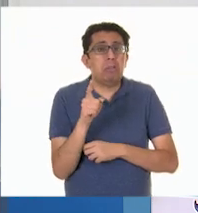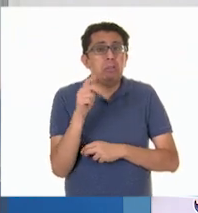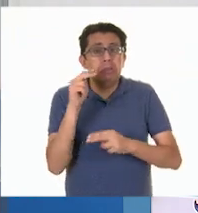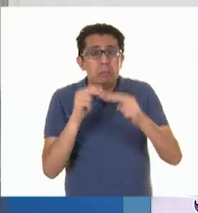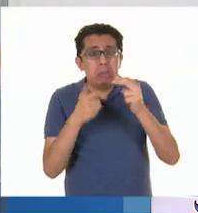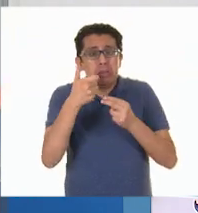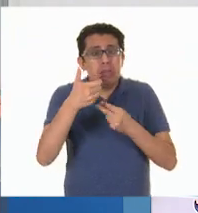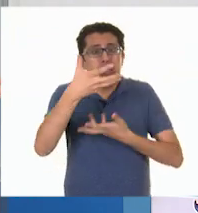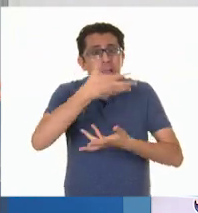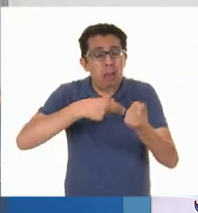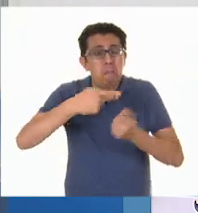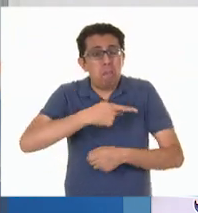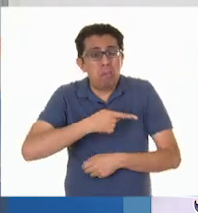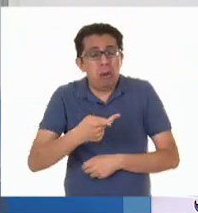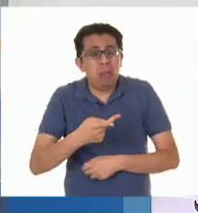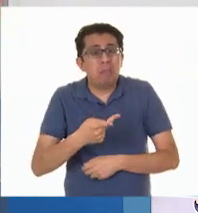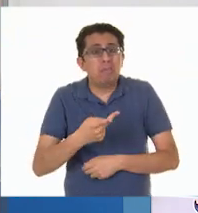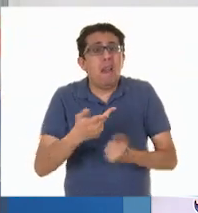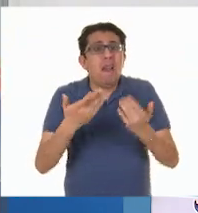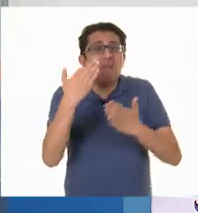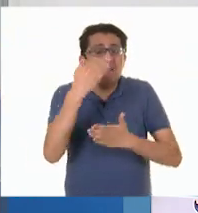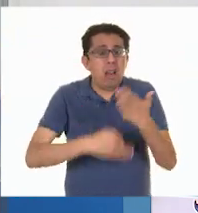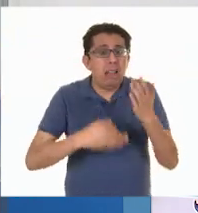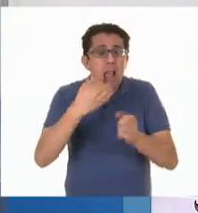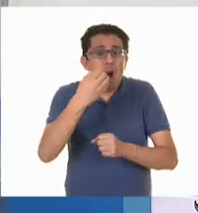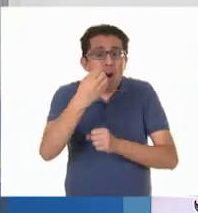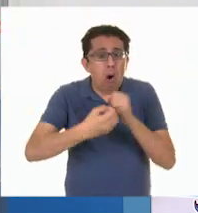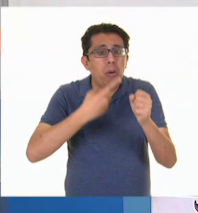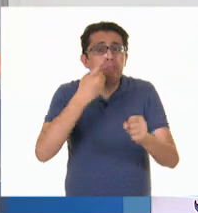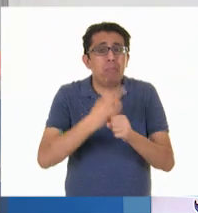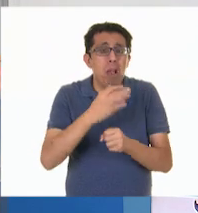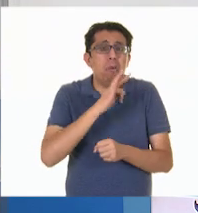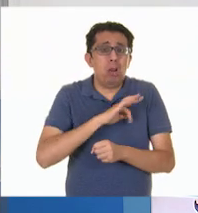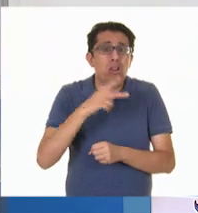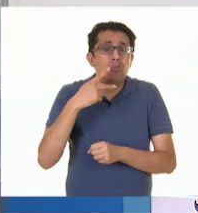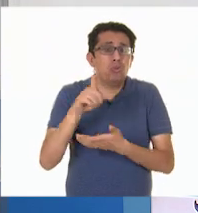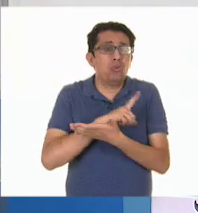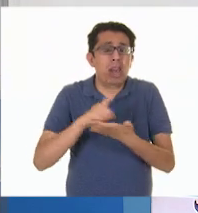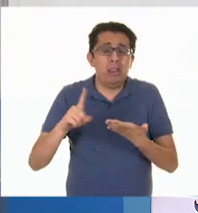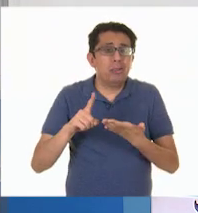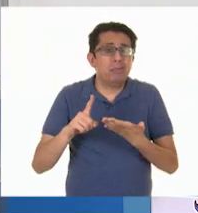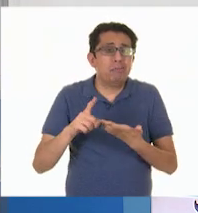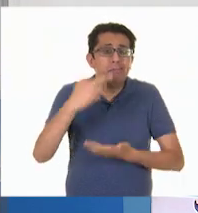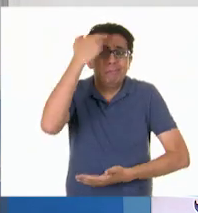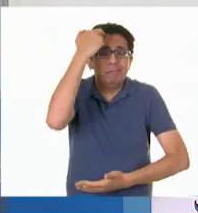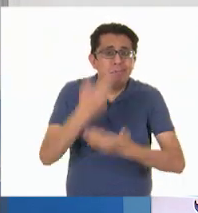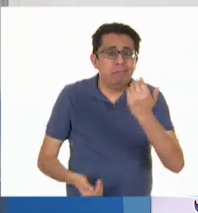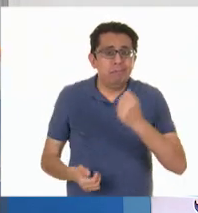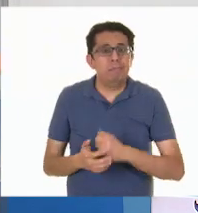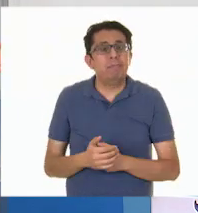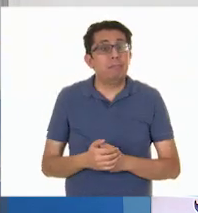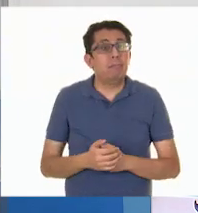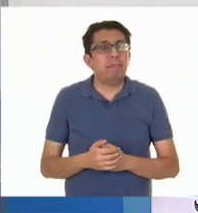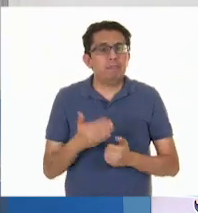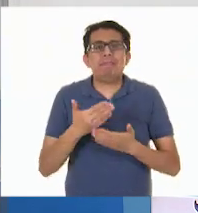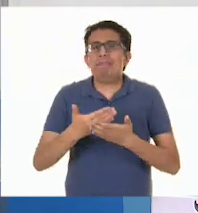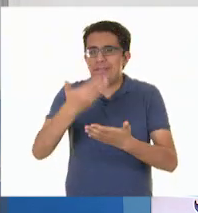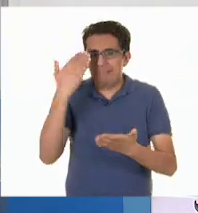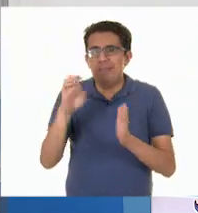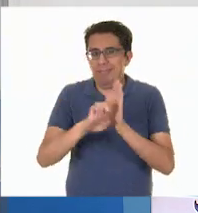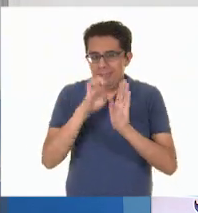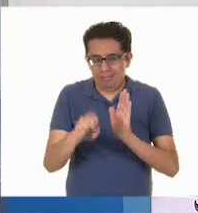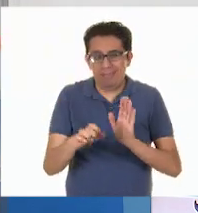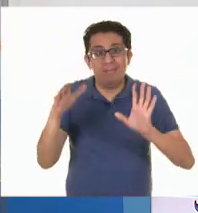pues no tienen esas mismas oportunidades, simplemente pueden ser objetos de violaciones a sus derechos, ¿no? Decíamos en los casos